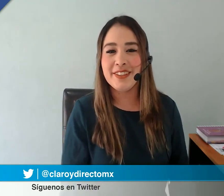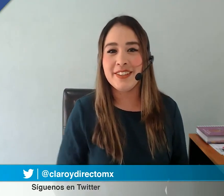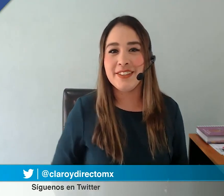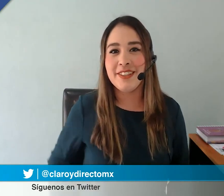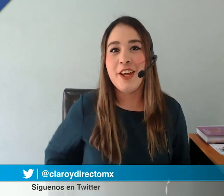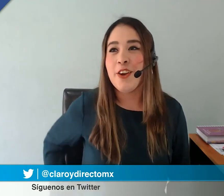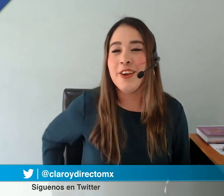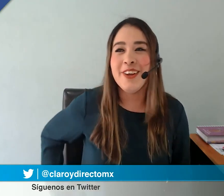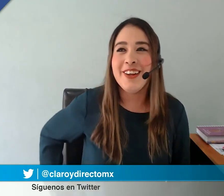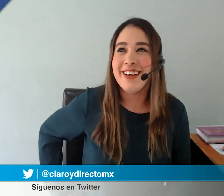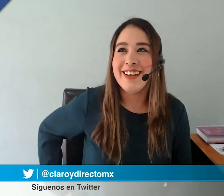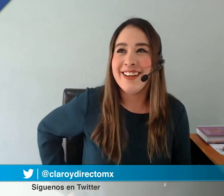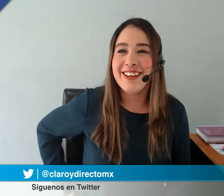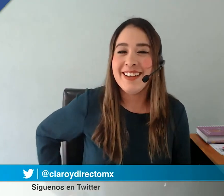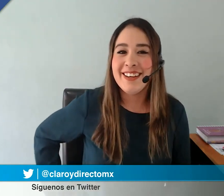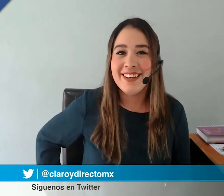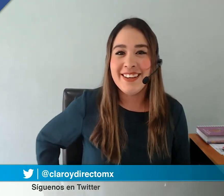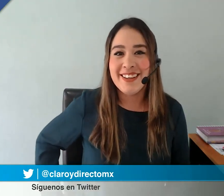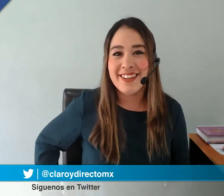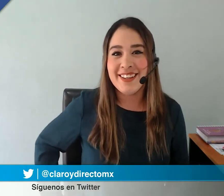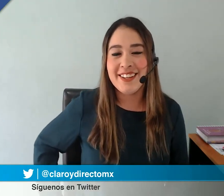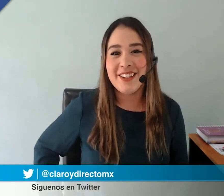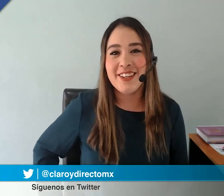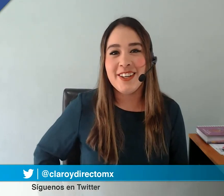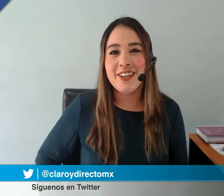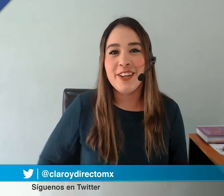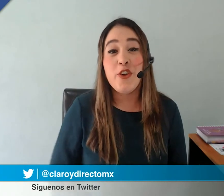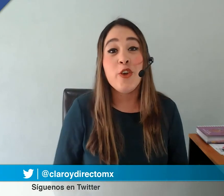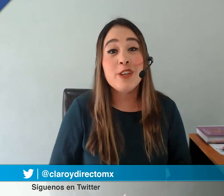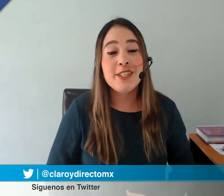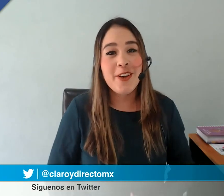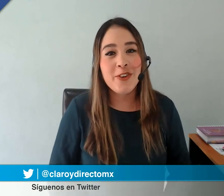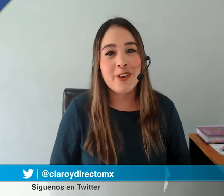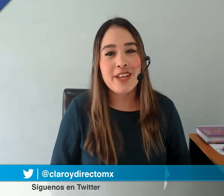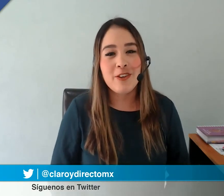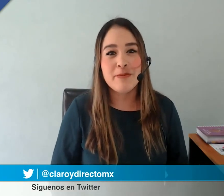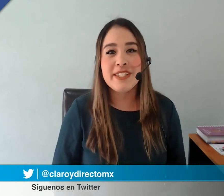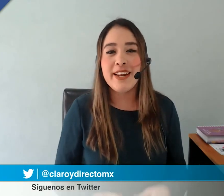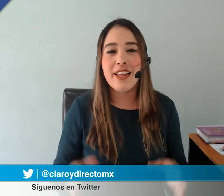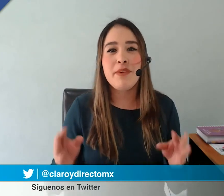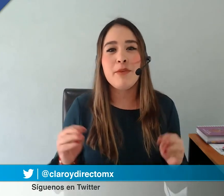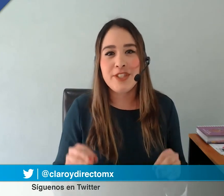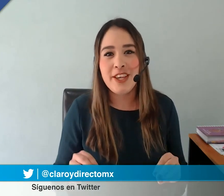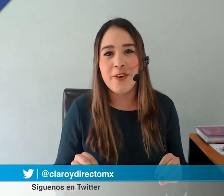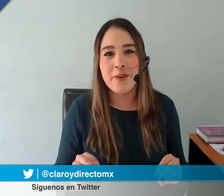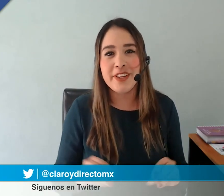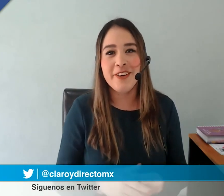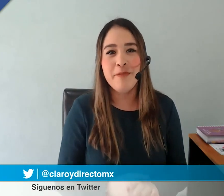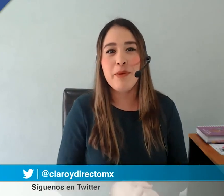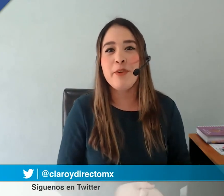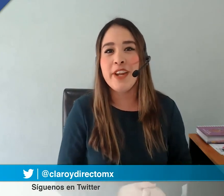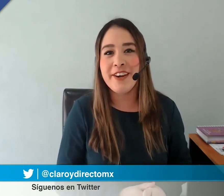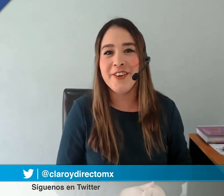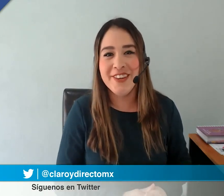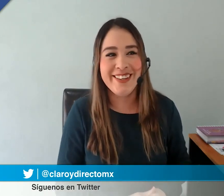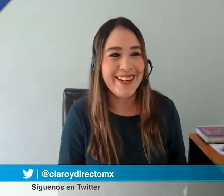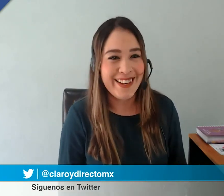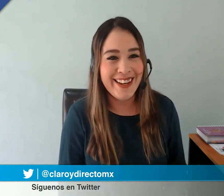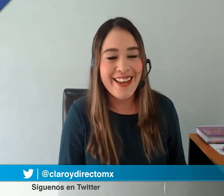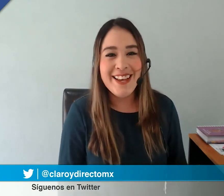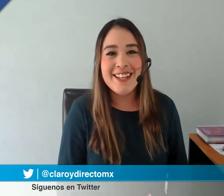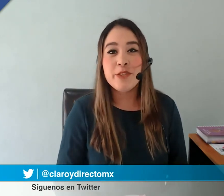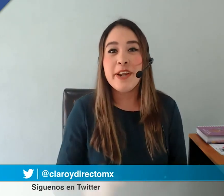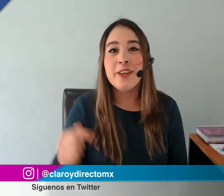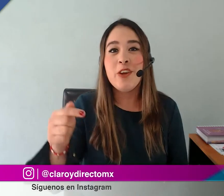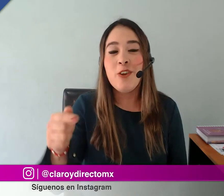de los datos que son los botados oficiales qué opinas no yo sí tengo otros datos más que nada mi bolsillo monedero